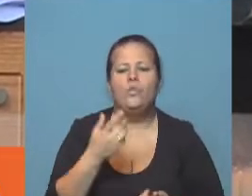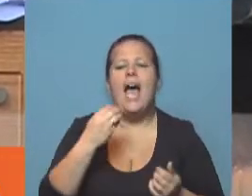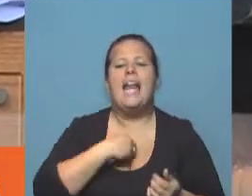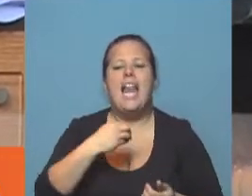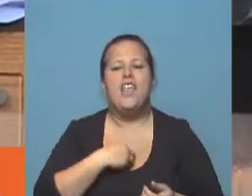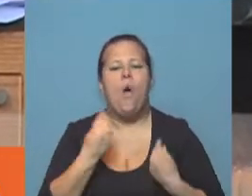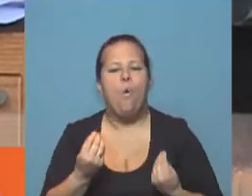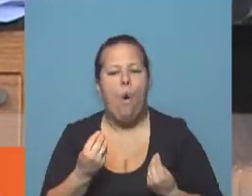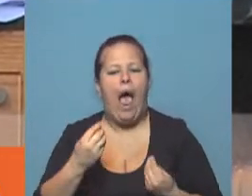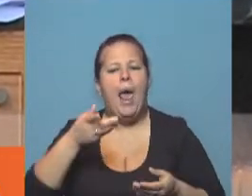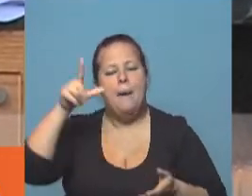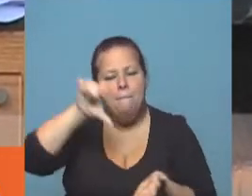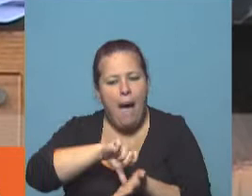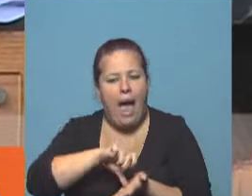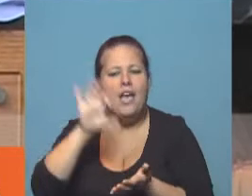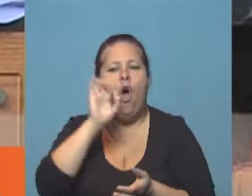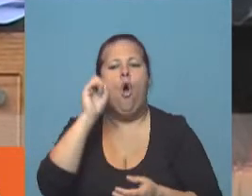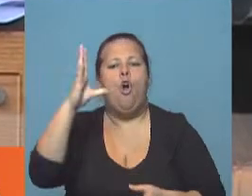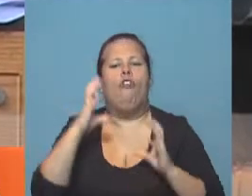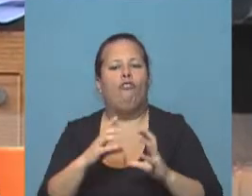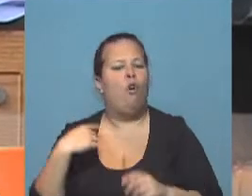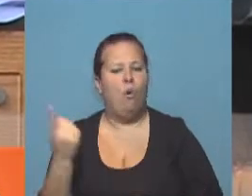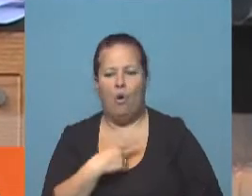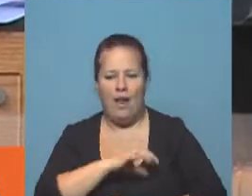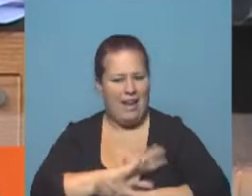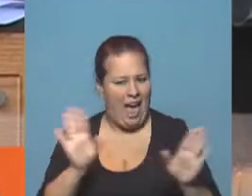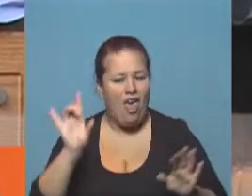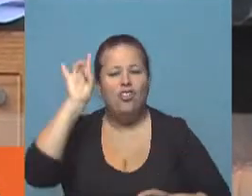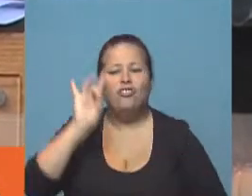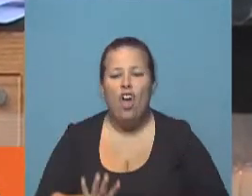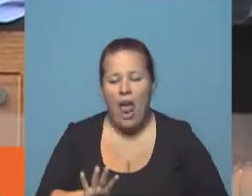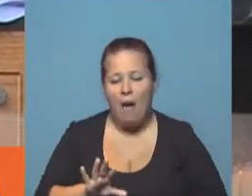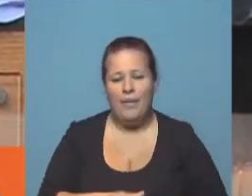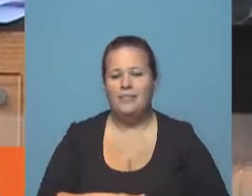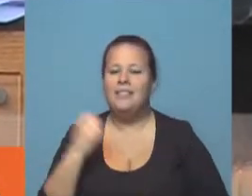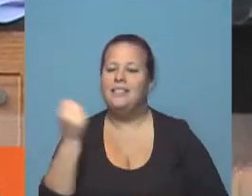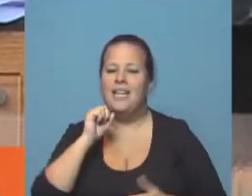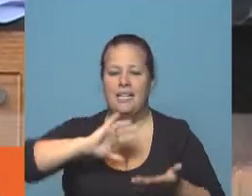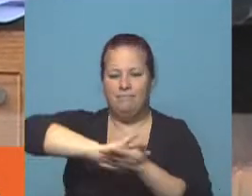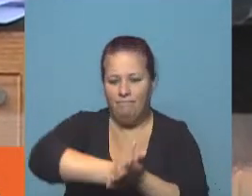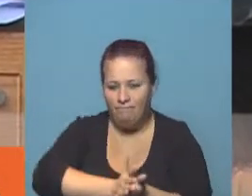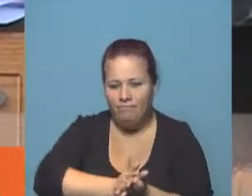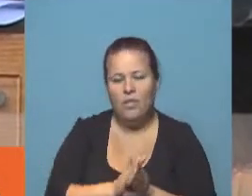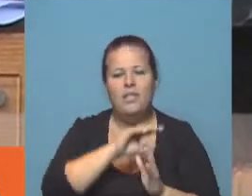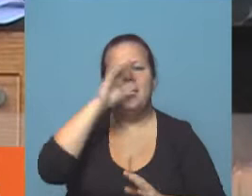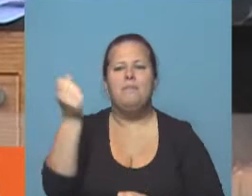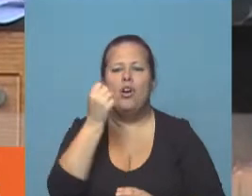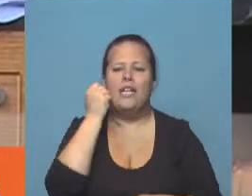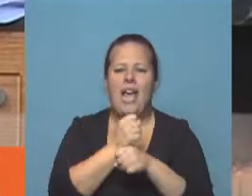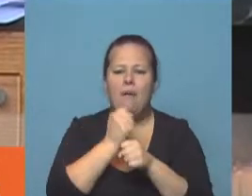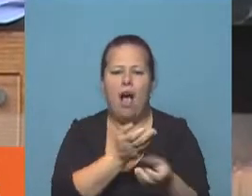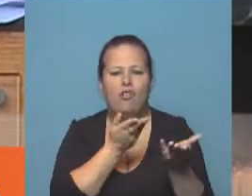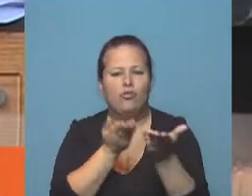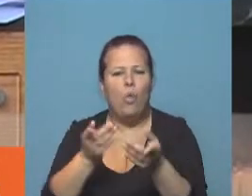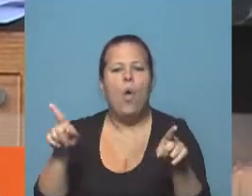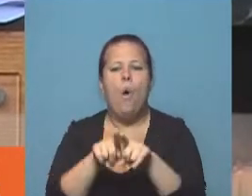religión, nacionalidad o club de fútbol éramos. Simplemente quisieron destruir un emblema de trabajo solidario